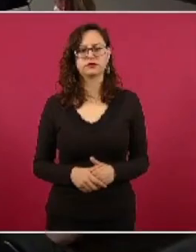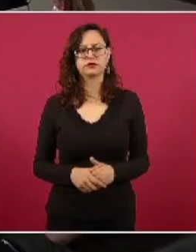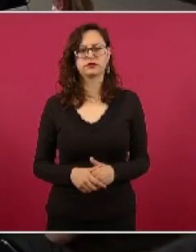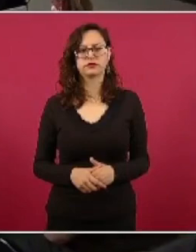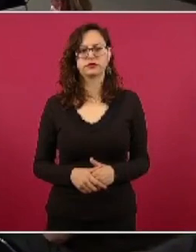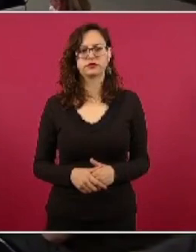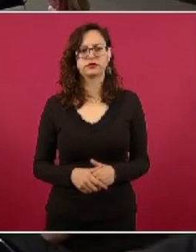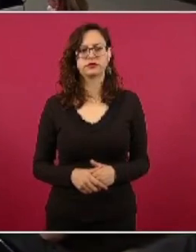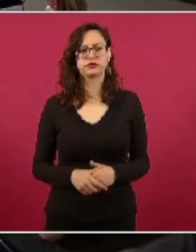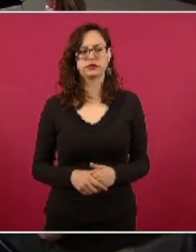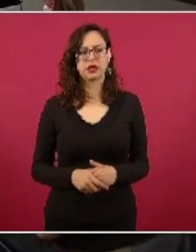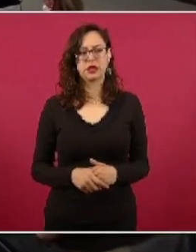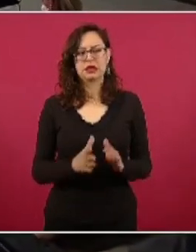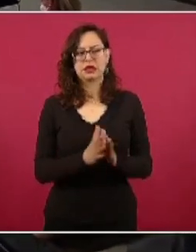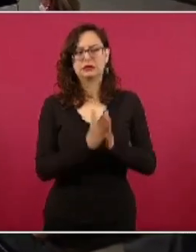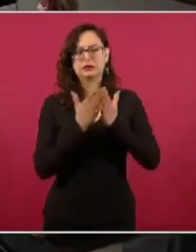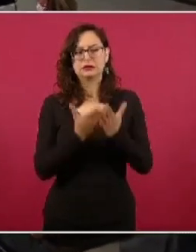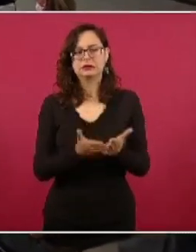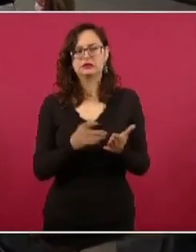en la salida.